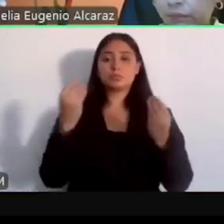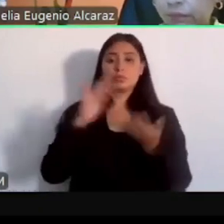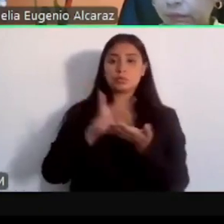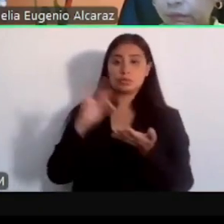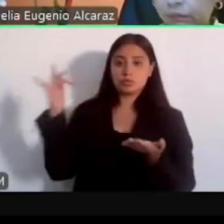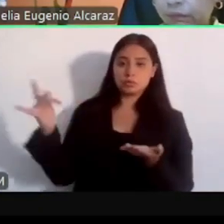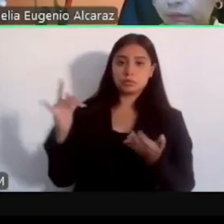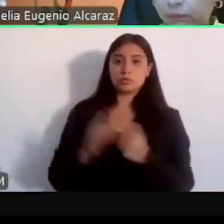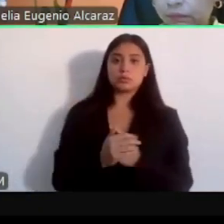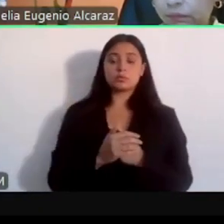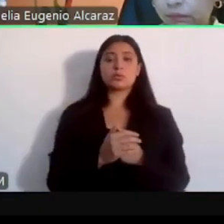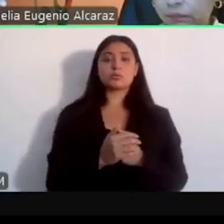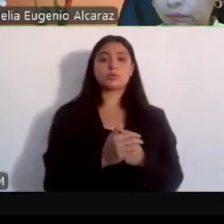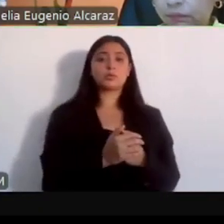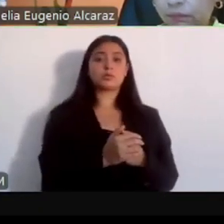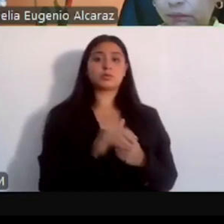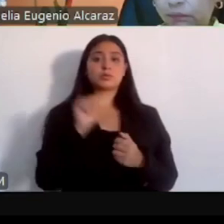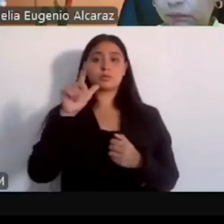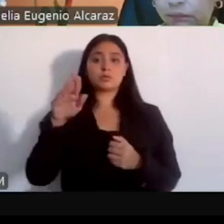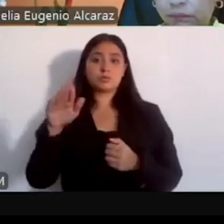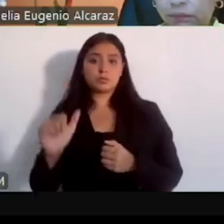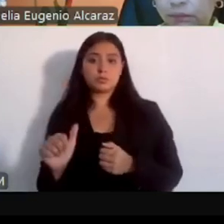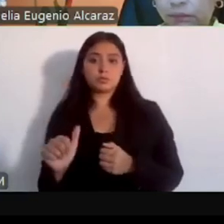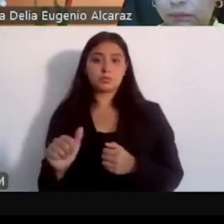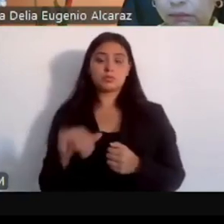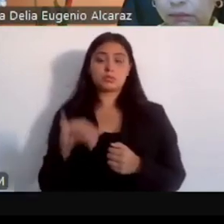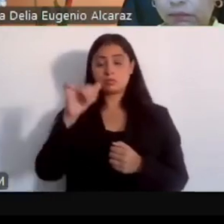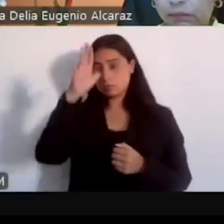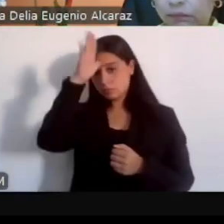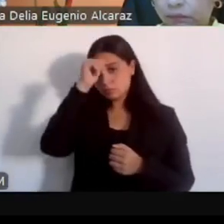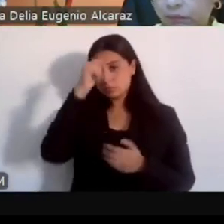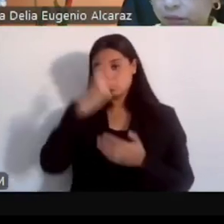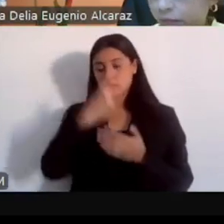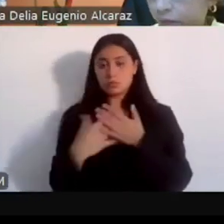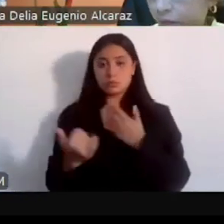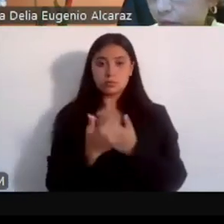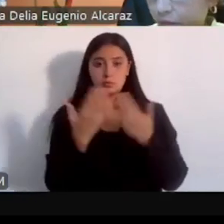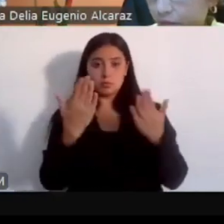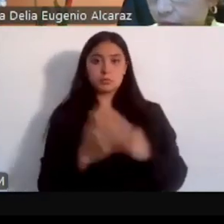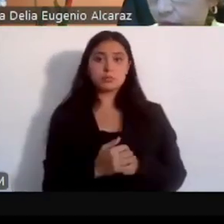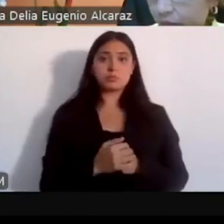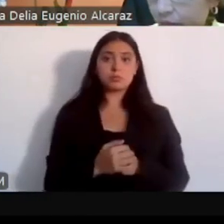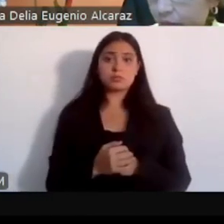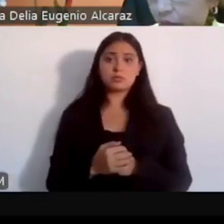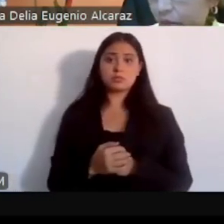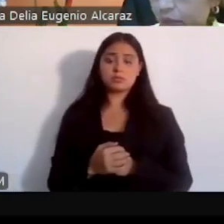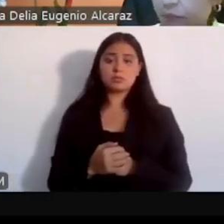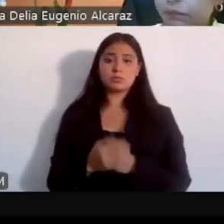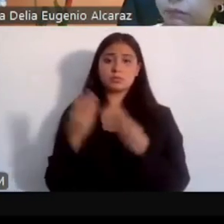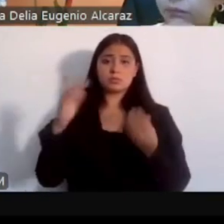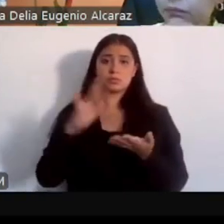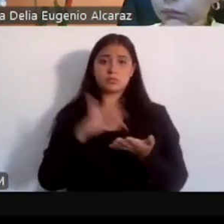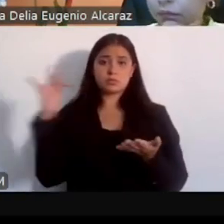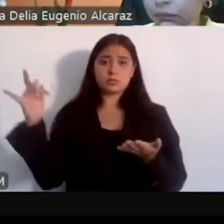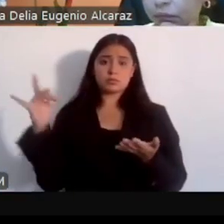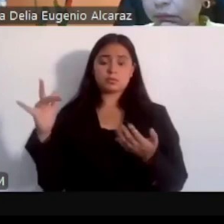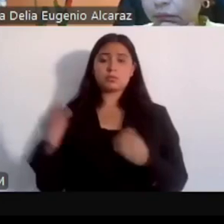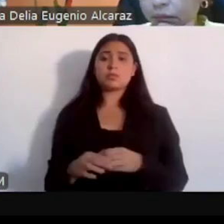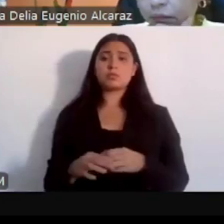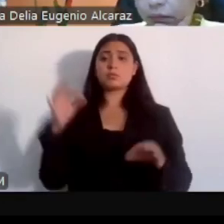magistrada Rosa Delgado Brito a favor del proyecto Gracias magistrada